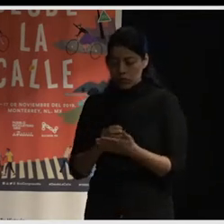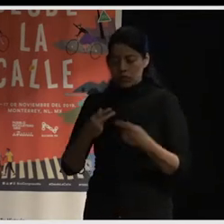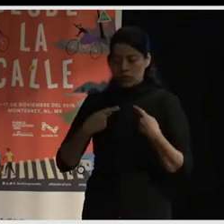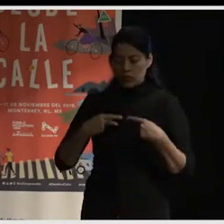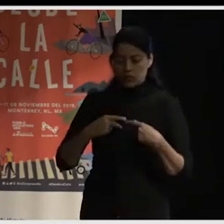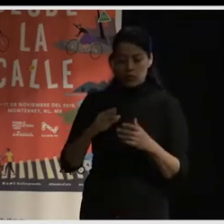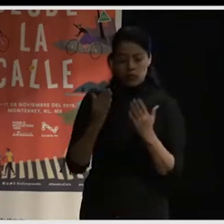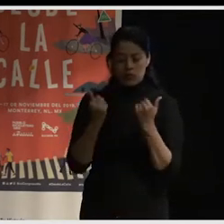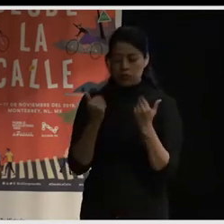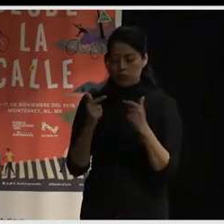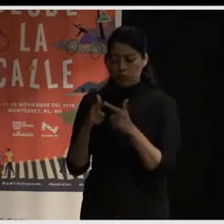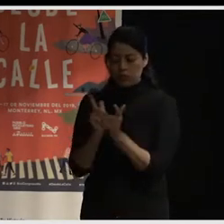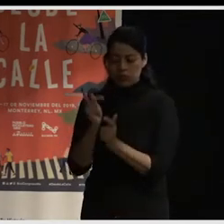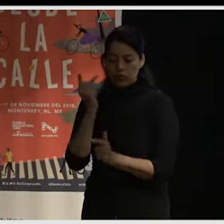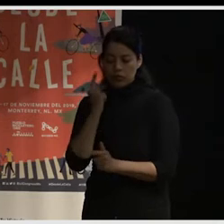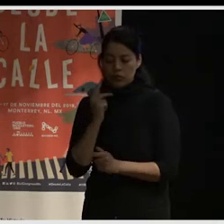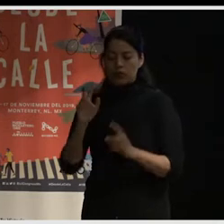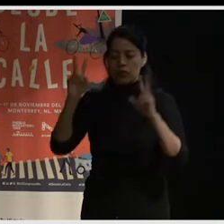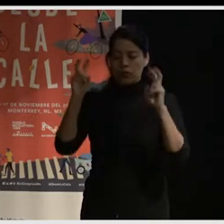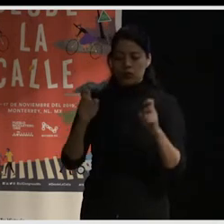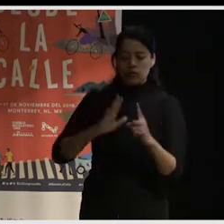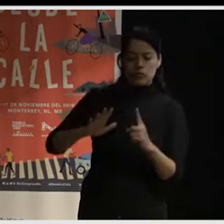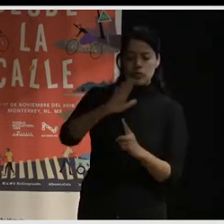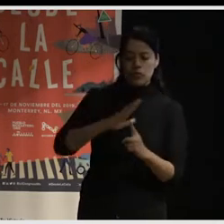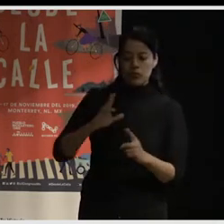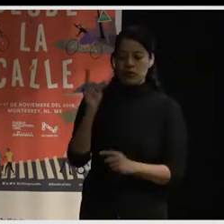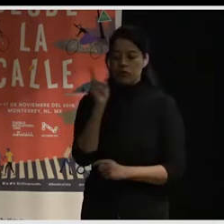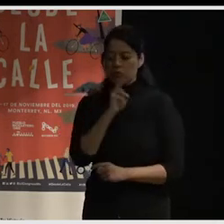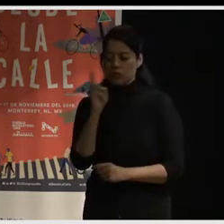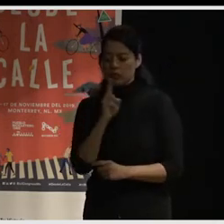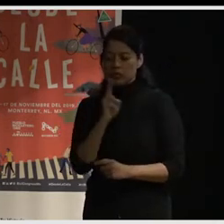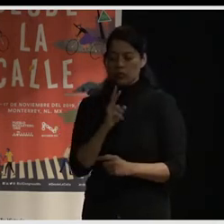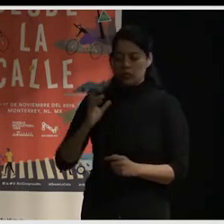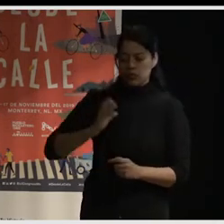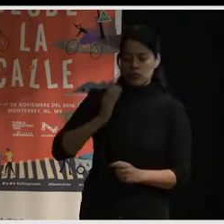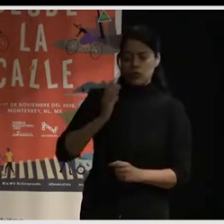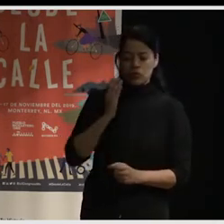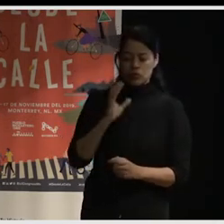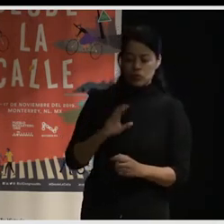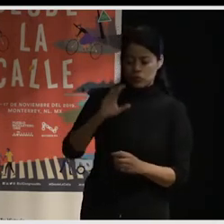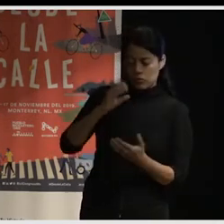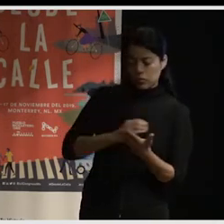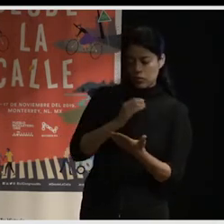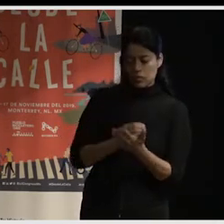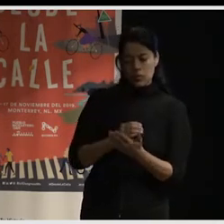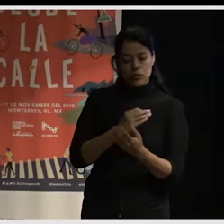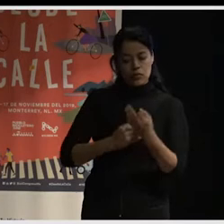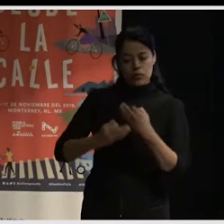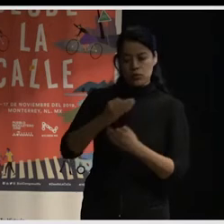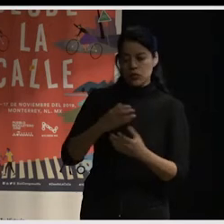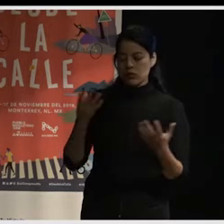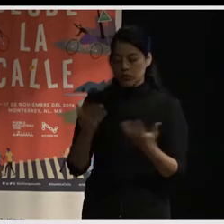trabajar temas ambientales principalmente la calidad del aire en nuestra ciudad y todas las secciones ecológicas que que